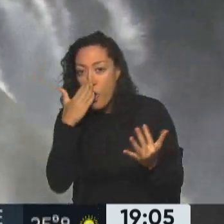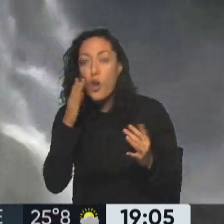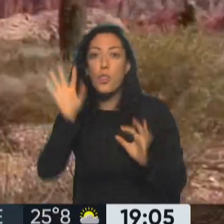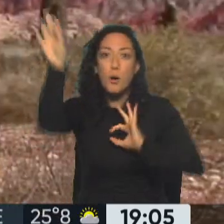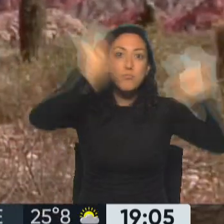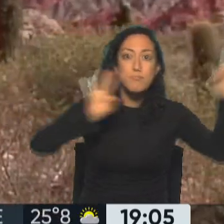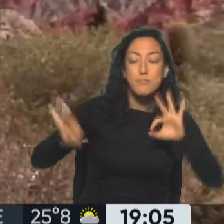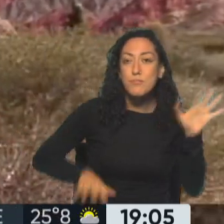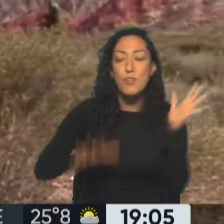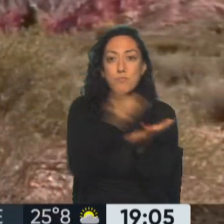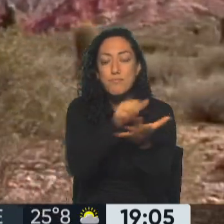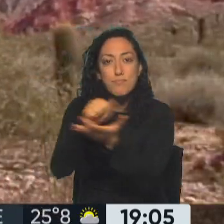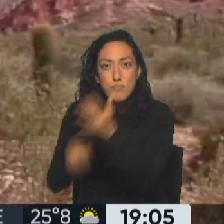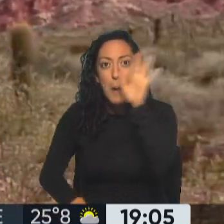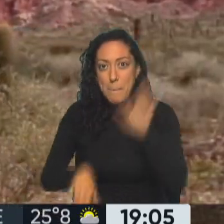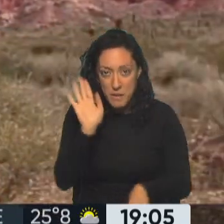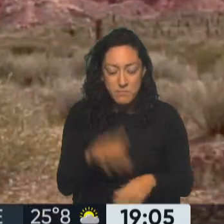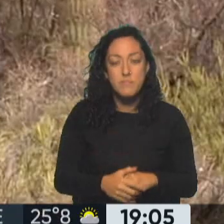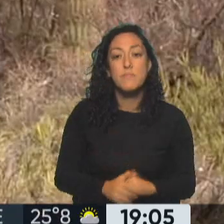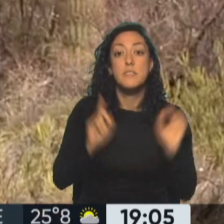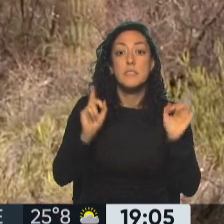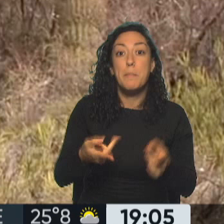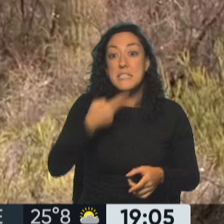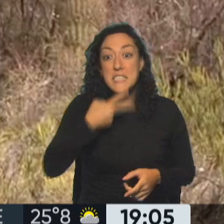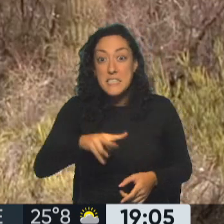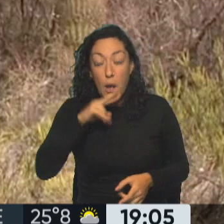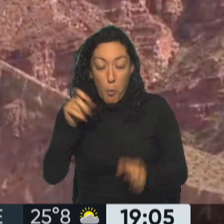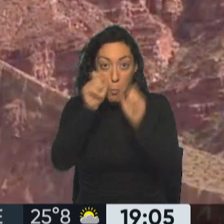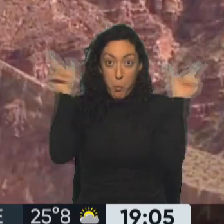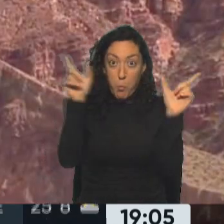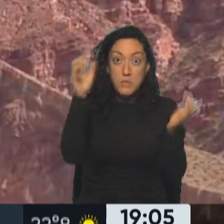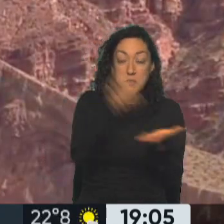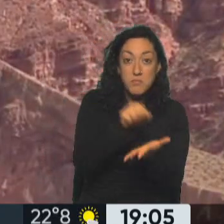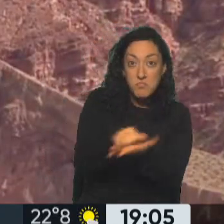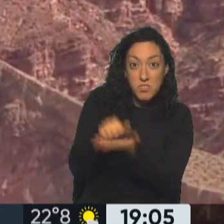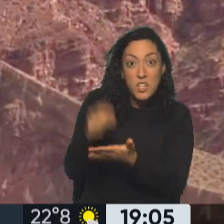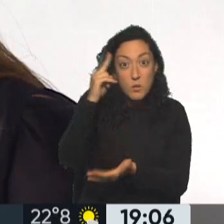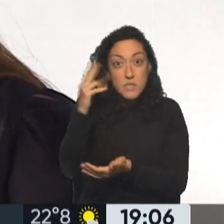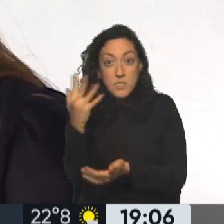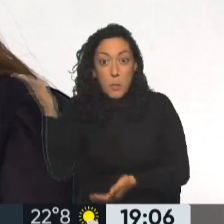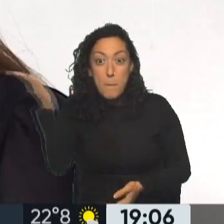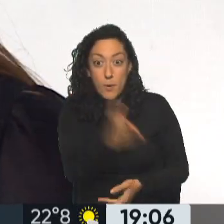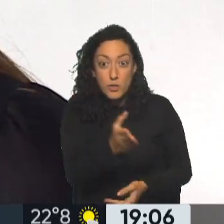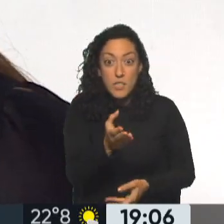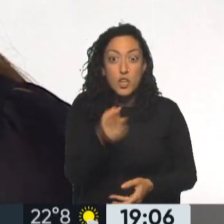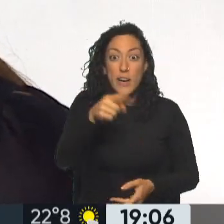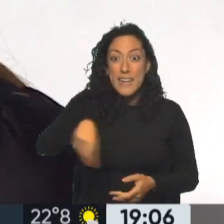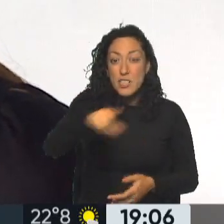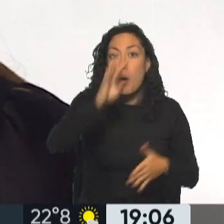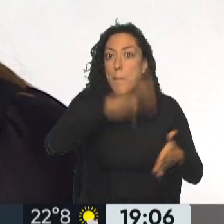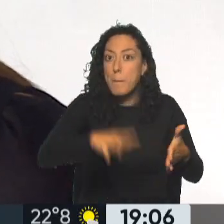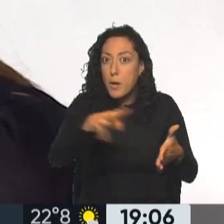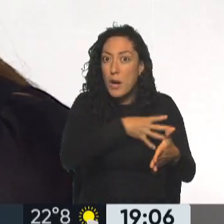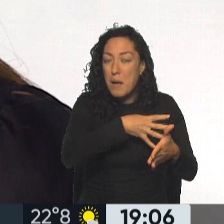dado lugar a la reserva. Y sorprendentemente también San Juan, que eso está en una ocupación ya de un 95% porque tienen una programación muy extensa